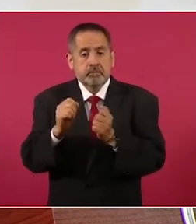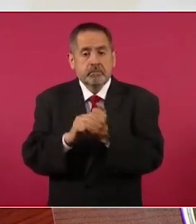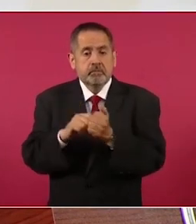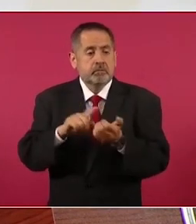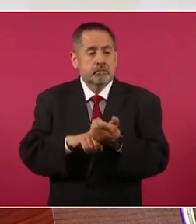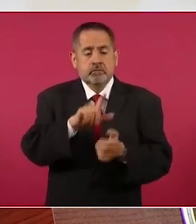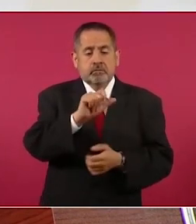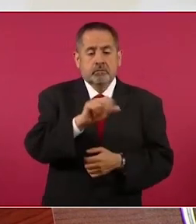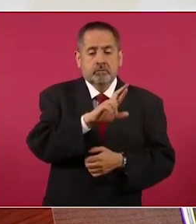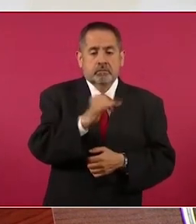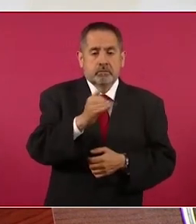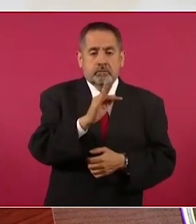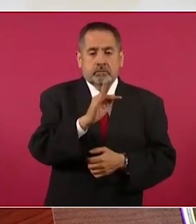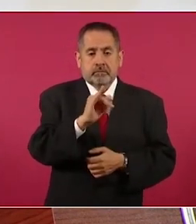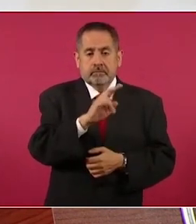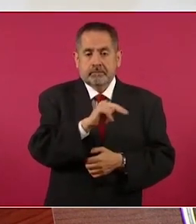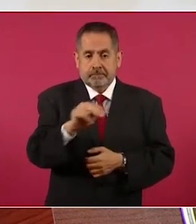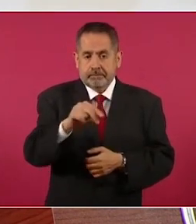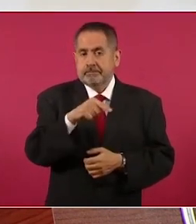Larry Fink,